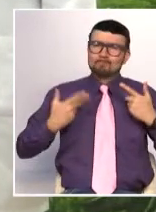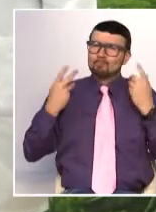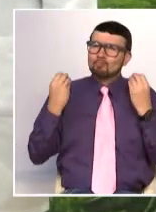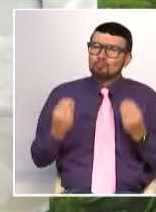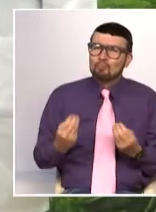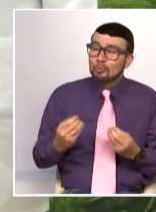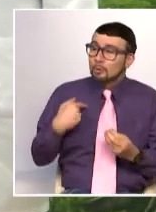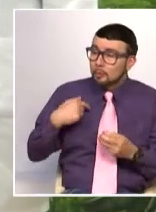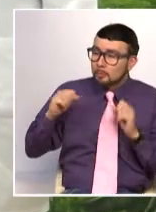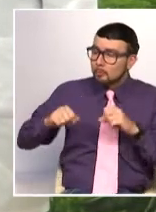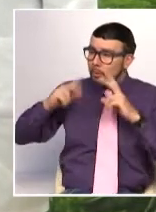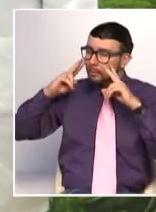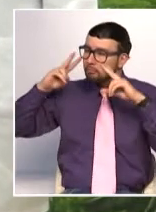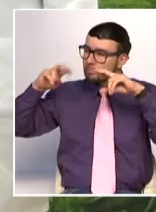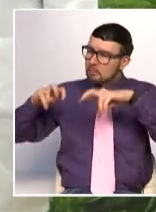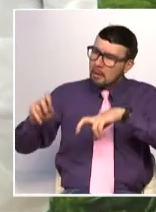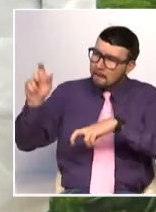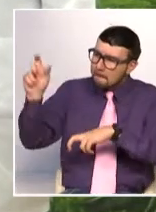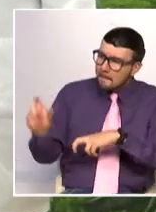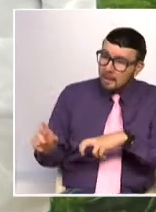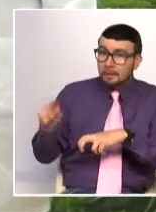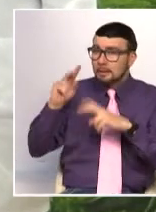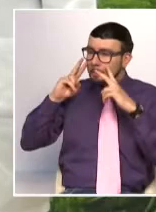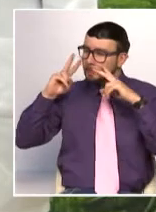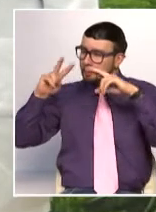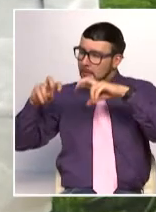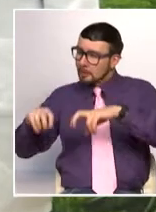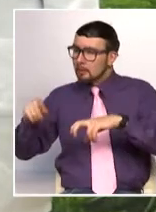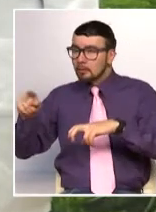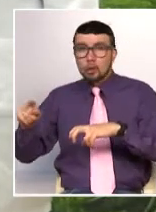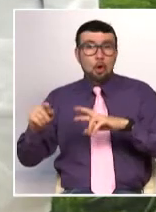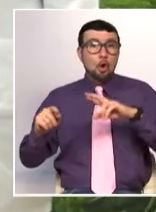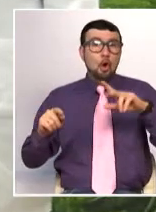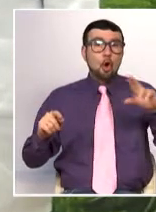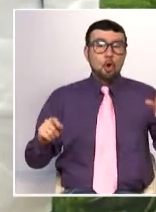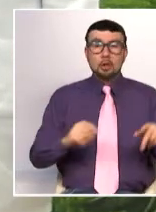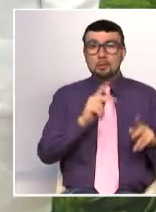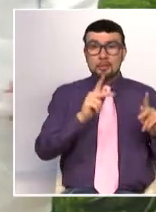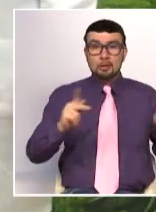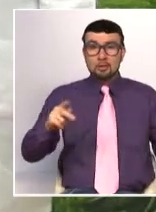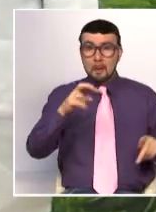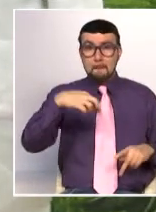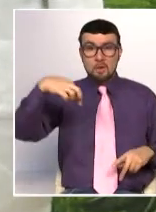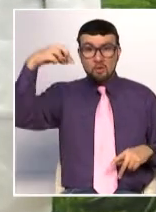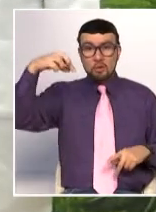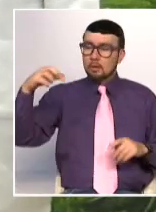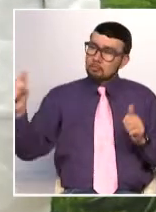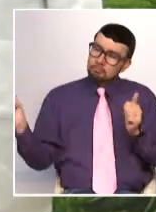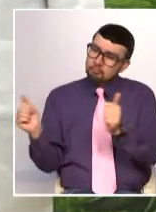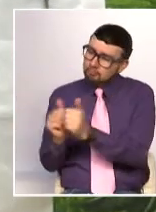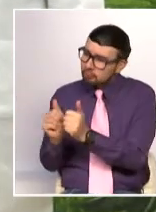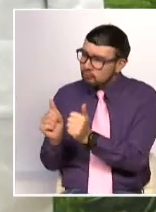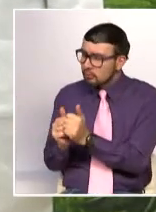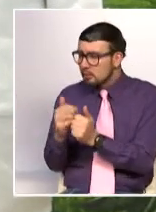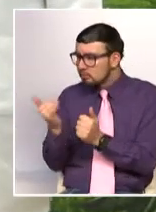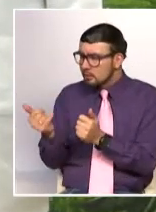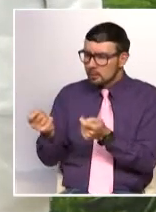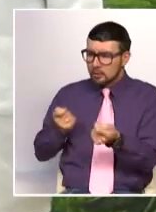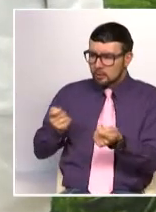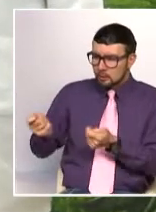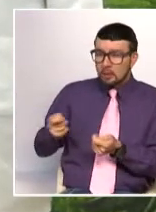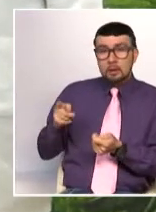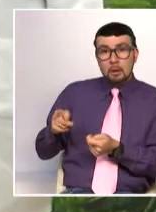evaluar un paciente en compañía pues de otros profesionales y poder evaluarlo y colaborar le